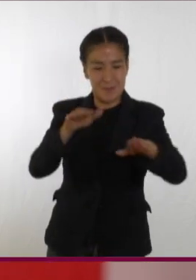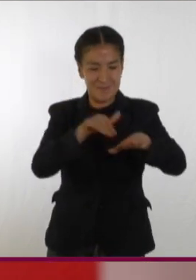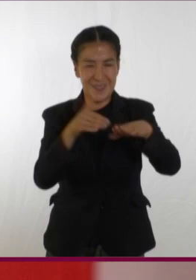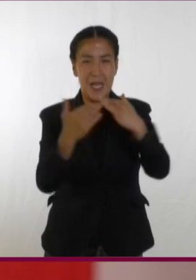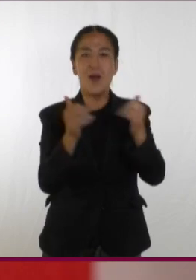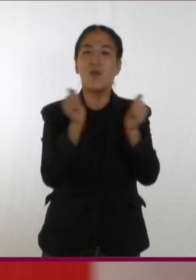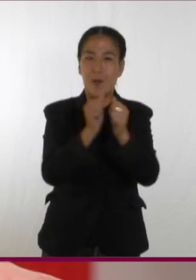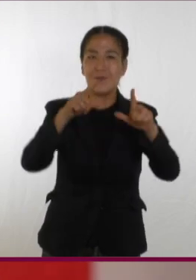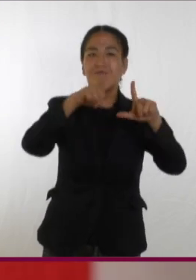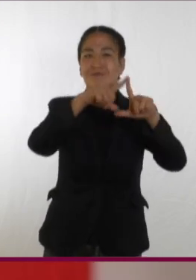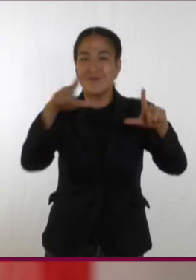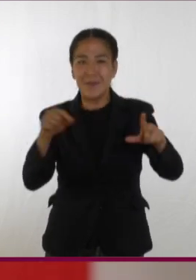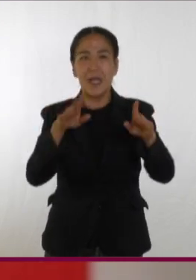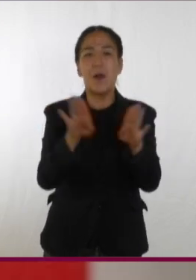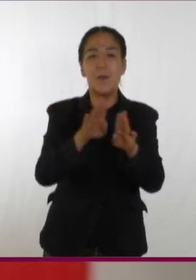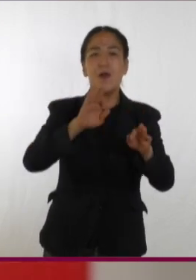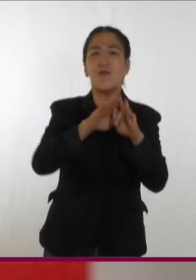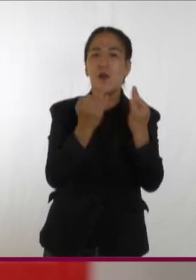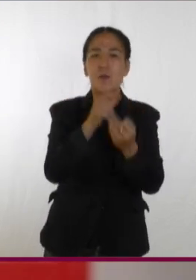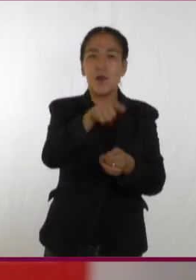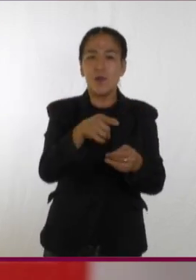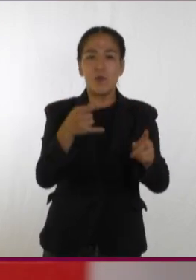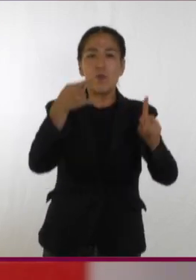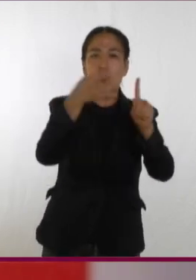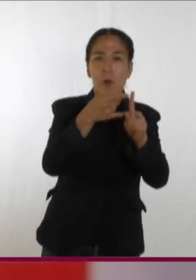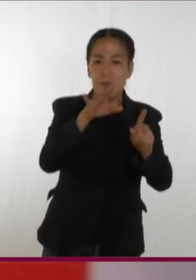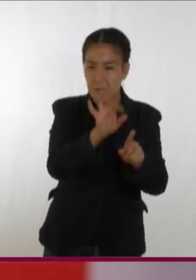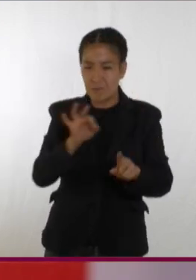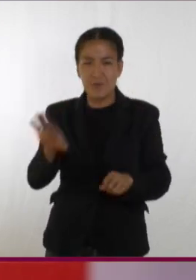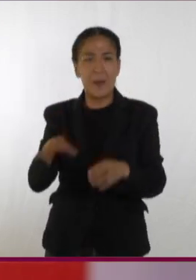otros rompecabezas geométricos y cuéntenos cómo es que